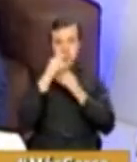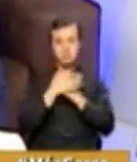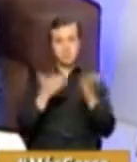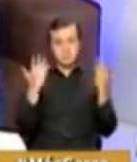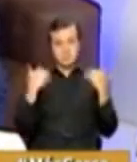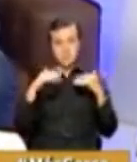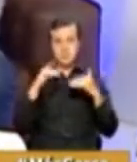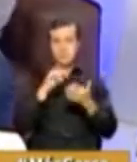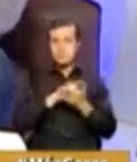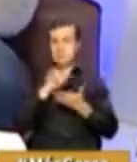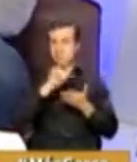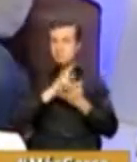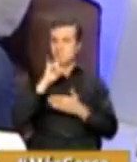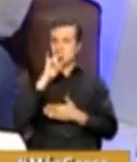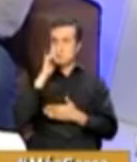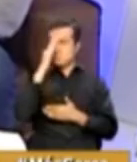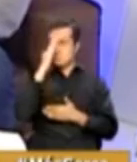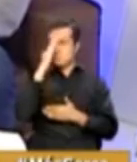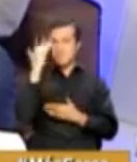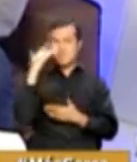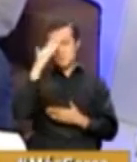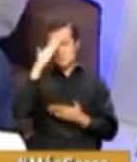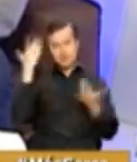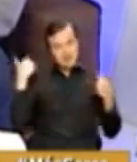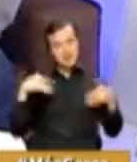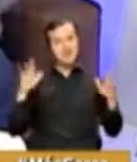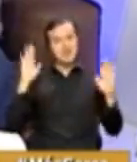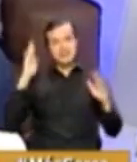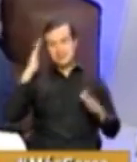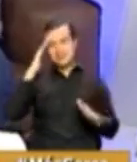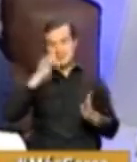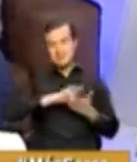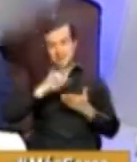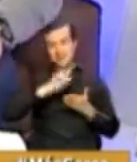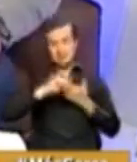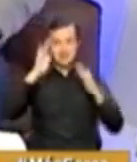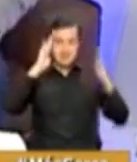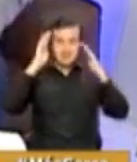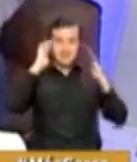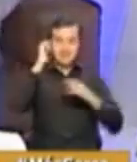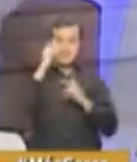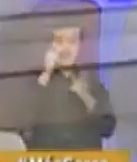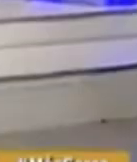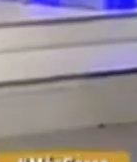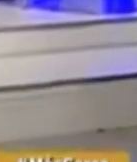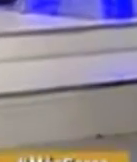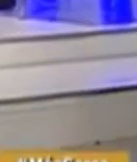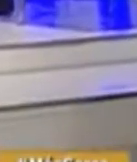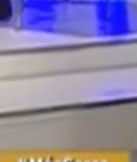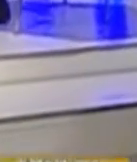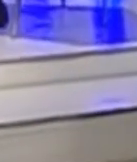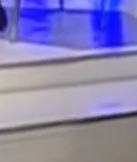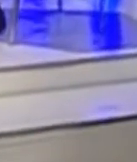Nosotros nos despedimos. Ustedes que vuelan esas aerolíneas, ya ¿no? Sabe. Bueno, gracias. Hasta mañana, gracias, chao, chao. El